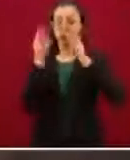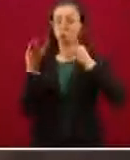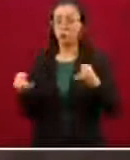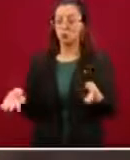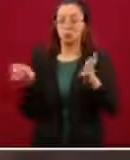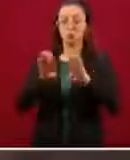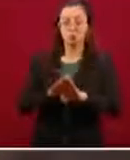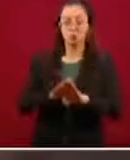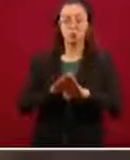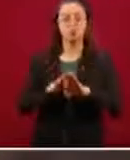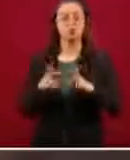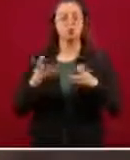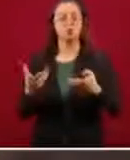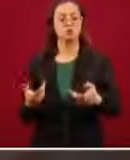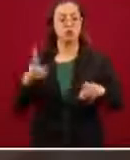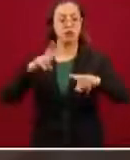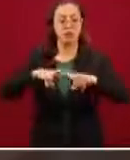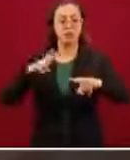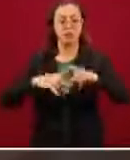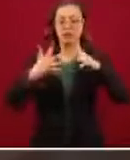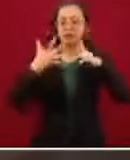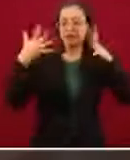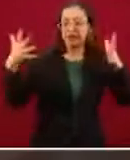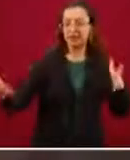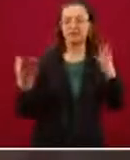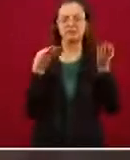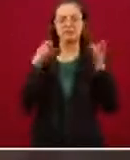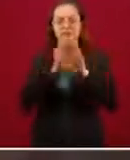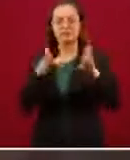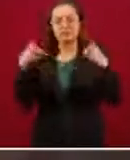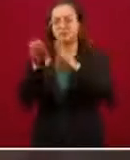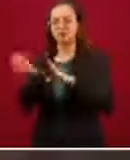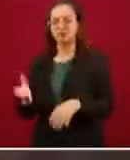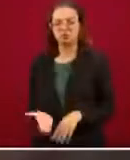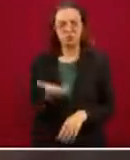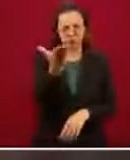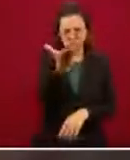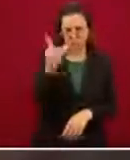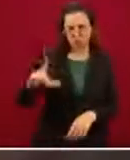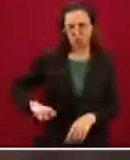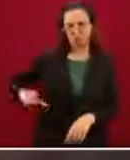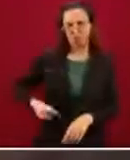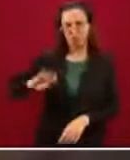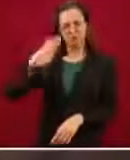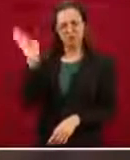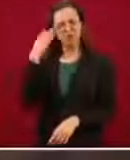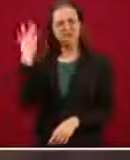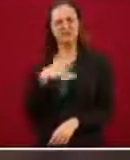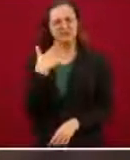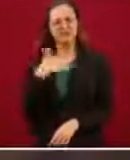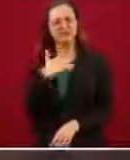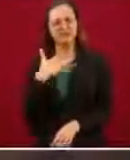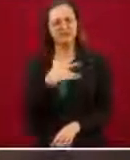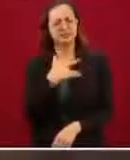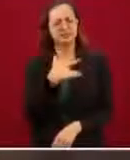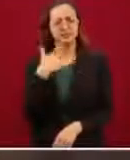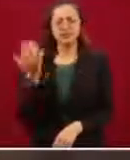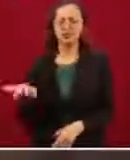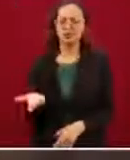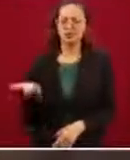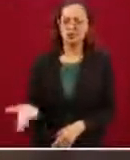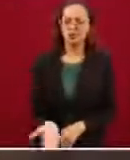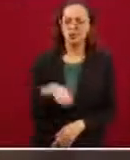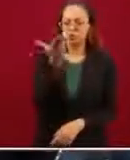cerrar estos parques pilares. ¿Cómo lo ve el gobierno federal? Y también preguntarle, aprovechando, por favor,